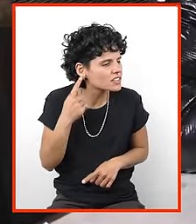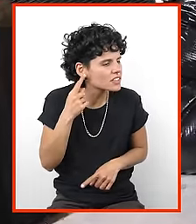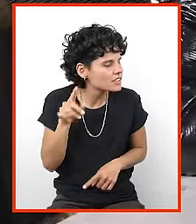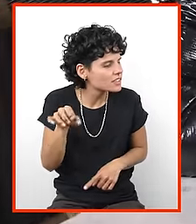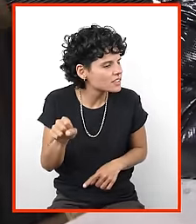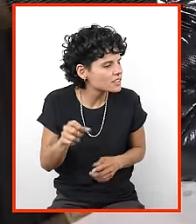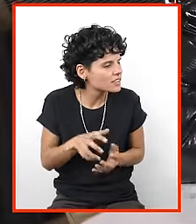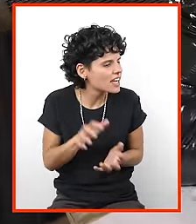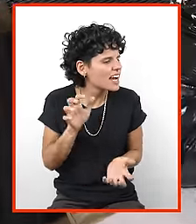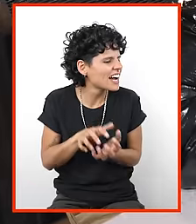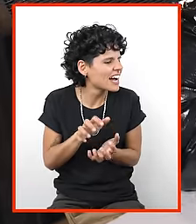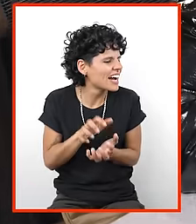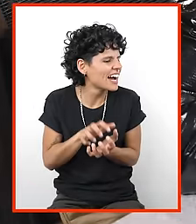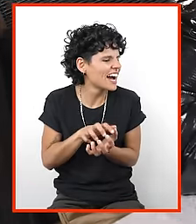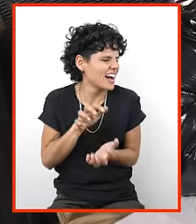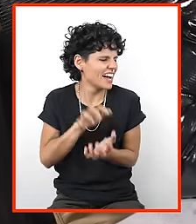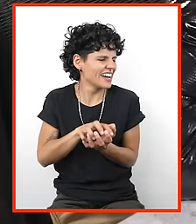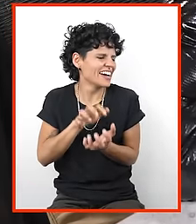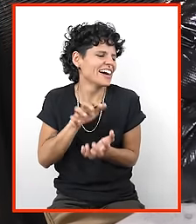tíralo. Vete, vete.